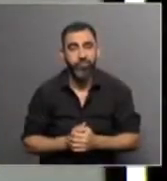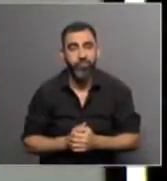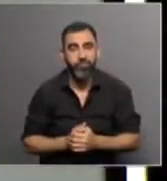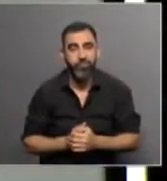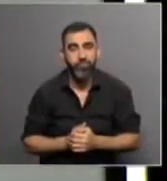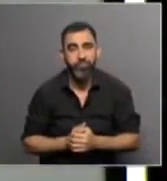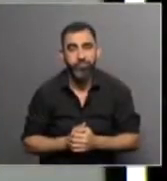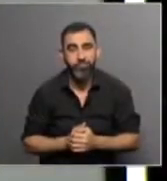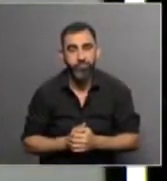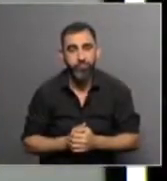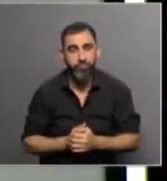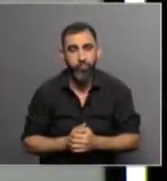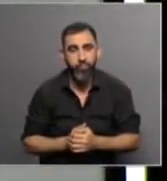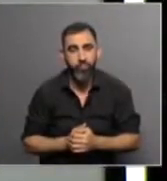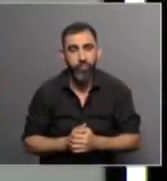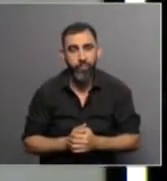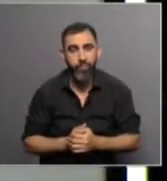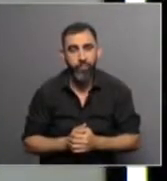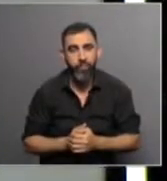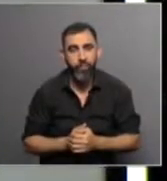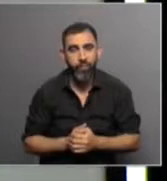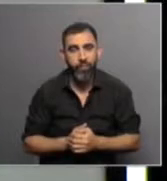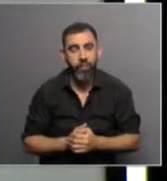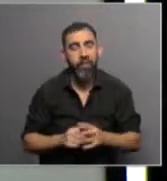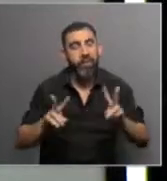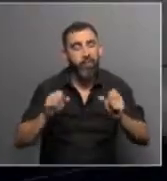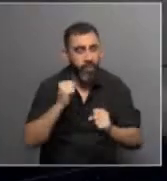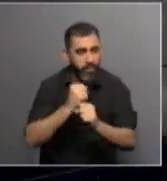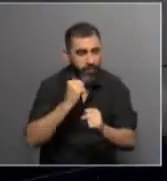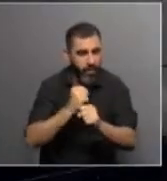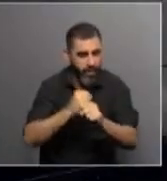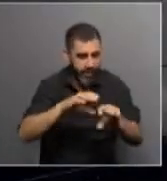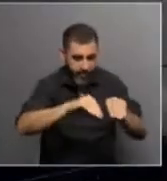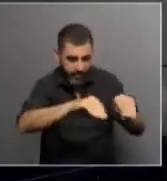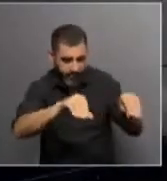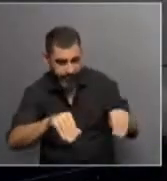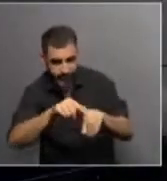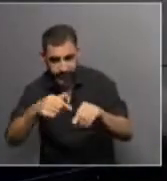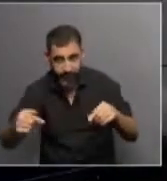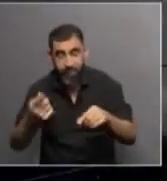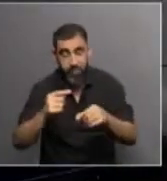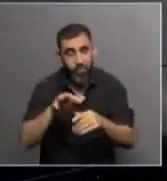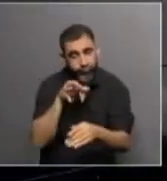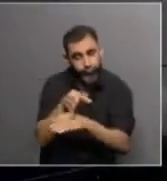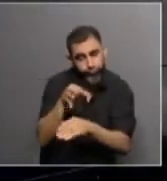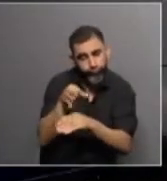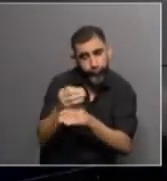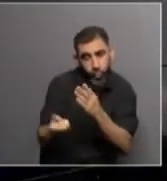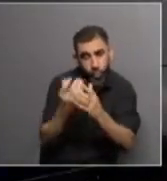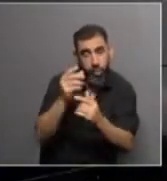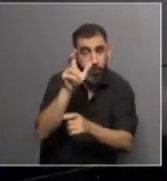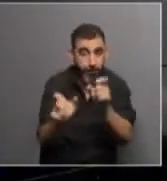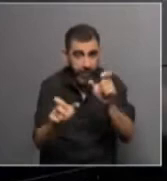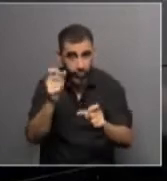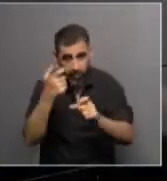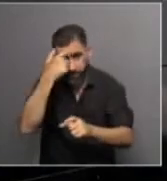Rosana, más allá de lo que implica, ¿no?, trabajar en territorio y todo, la formación de nuevos recursos humanos, de